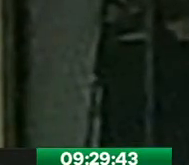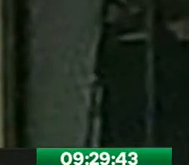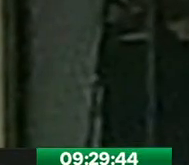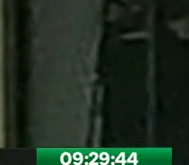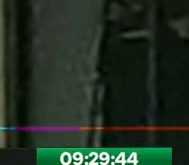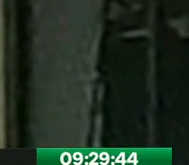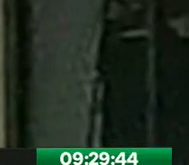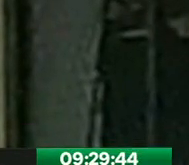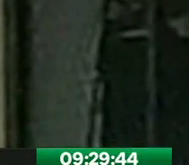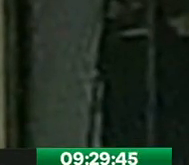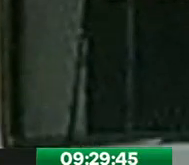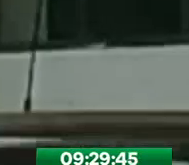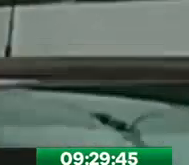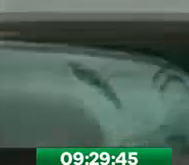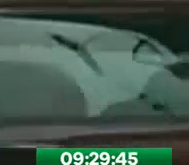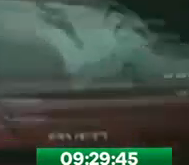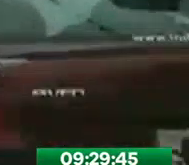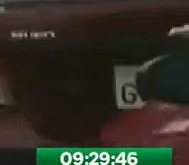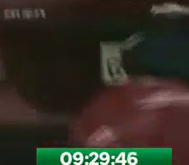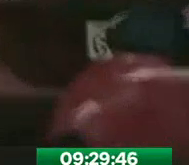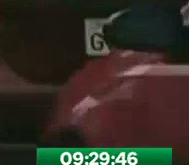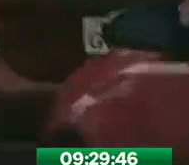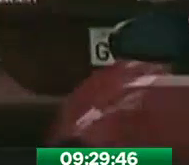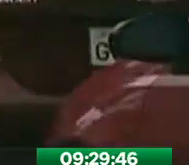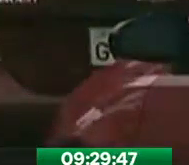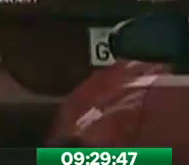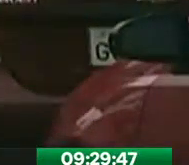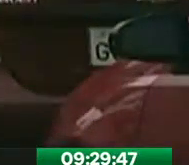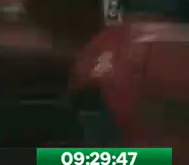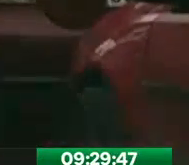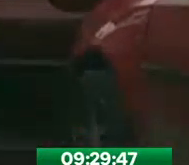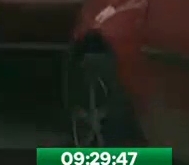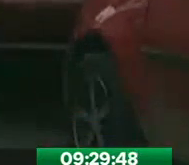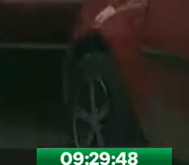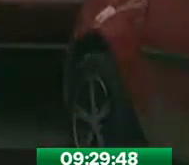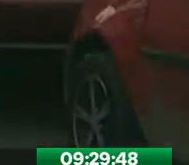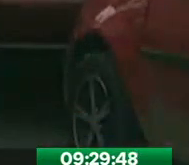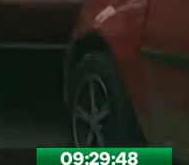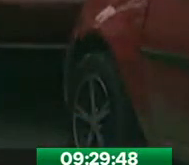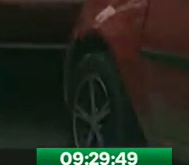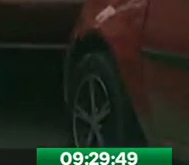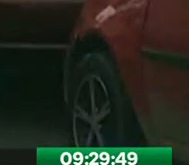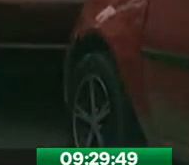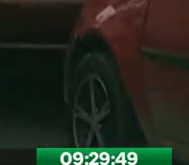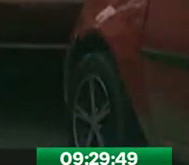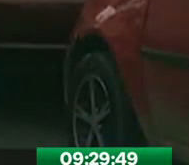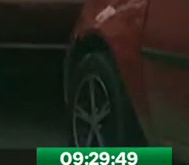precisamente la señalética donde indica que no debe parquearse. Y no solamente está